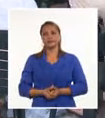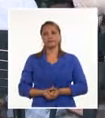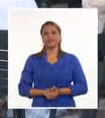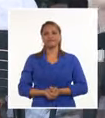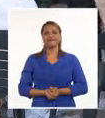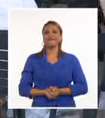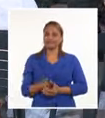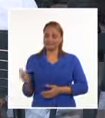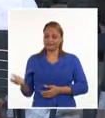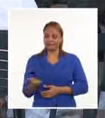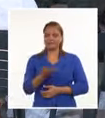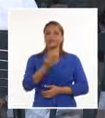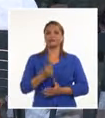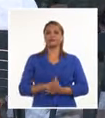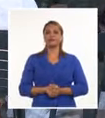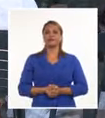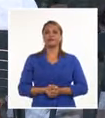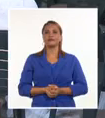Adelante.